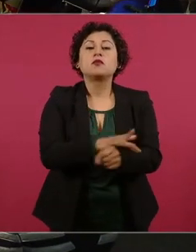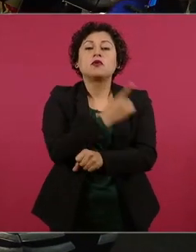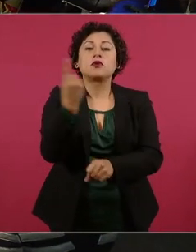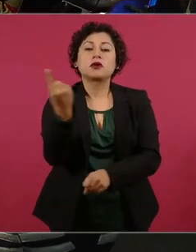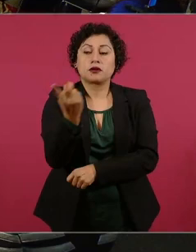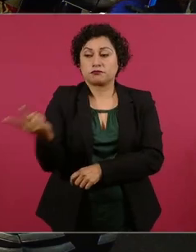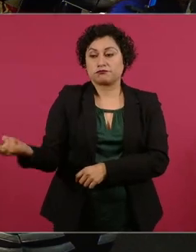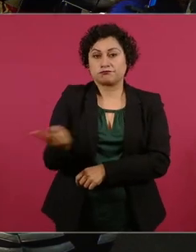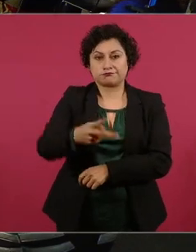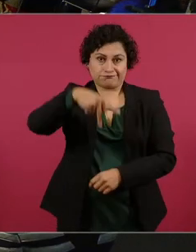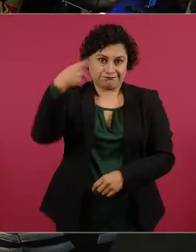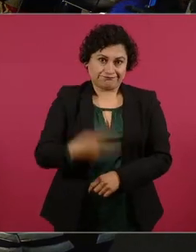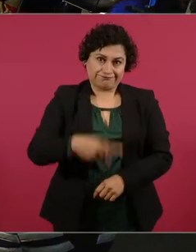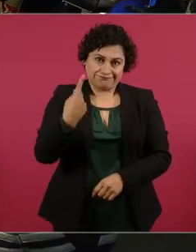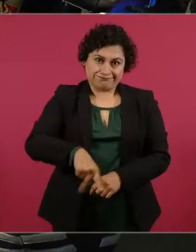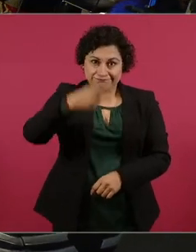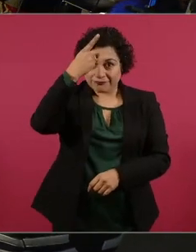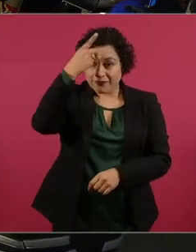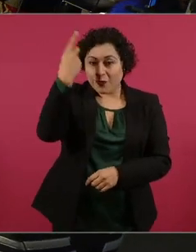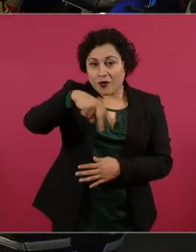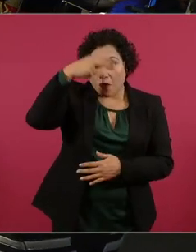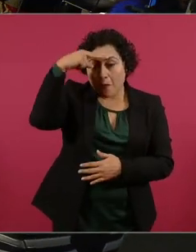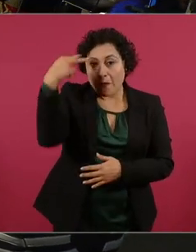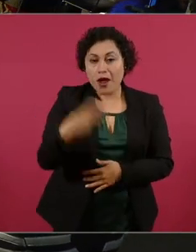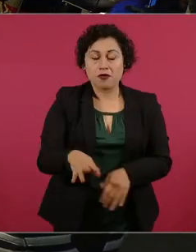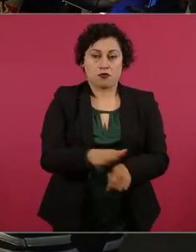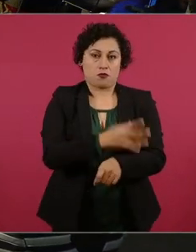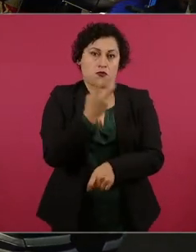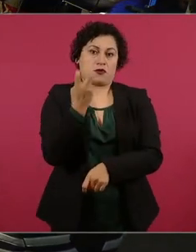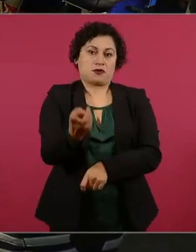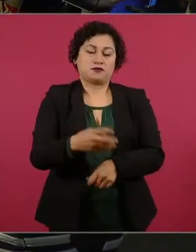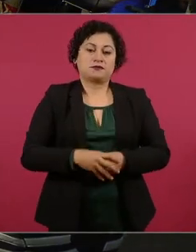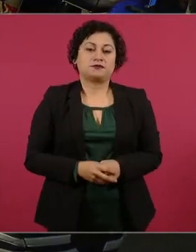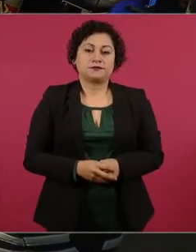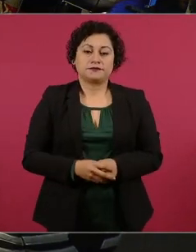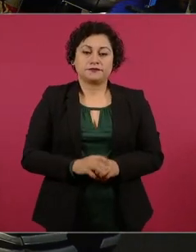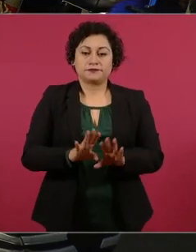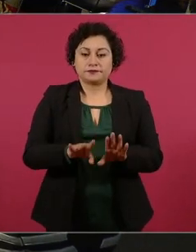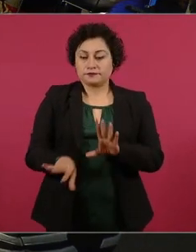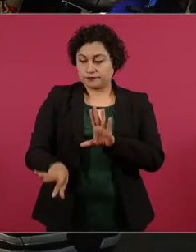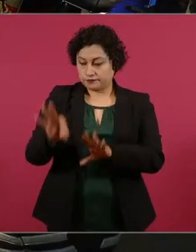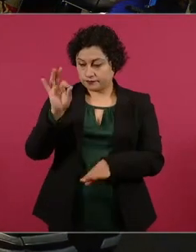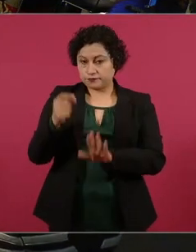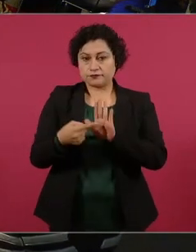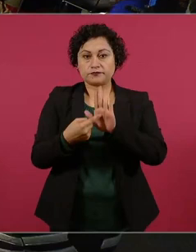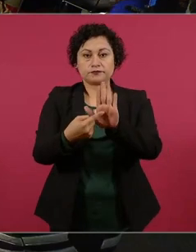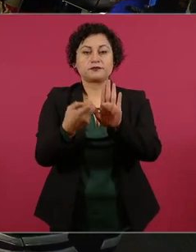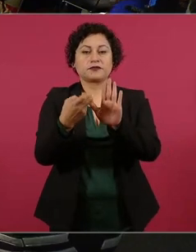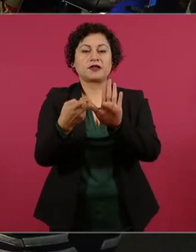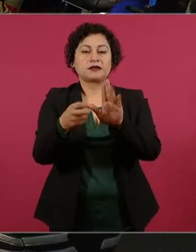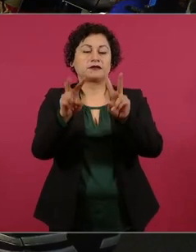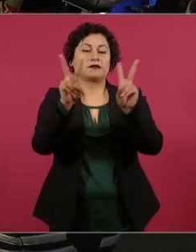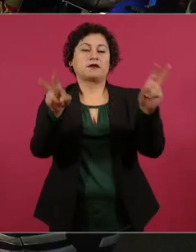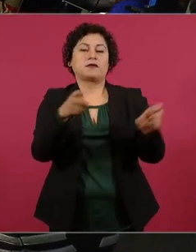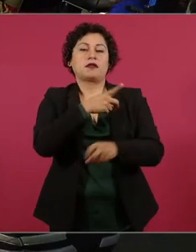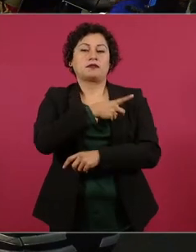Pero esta es la deuda en general, esta es la deuda